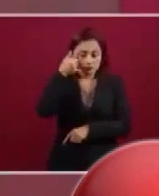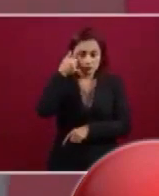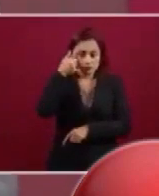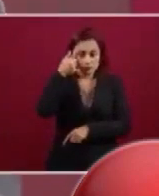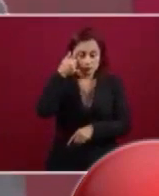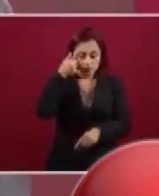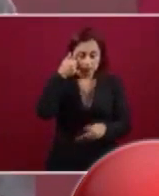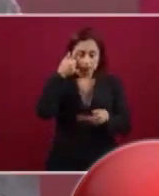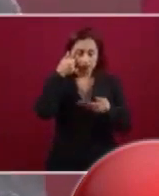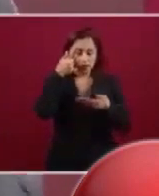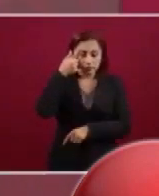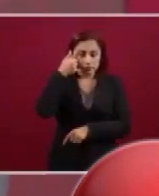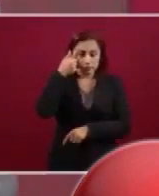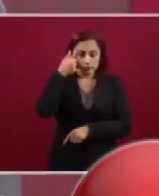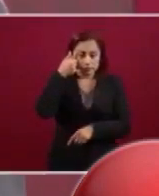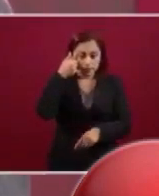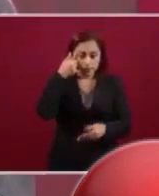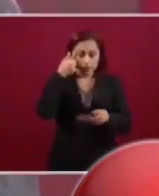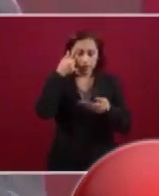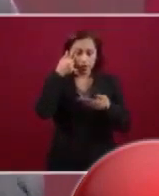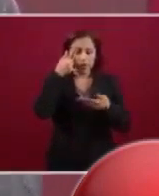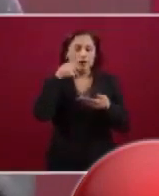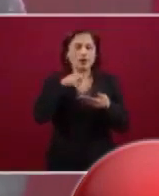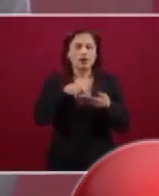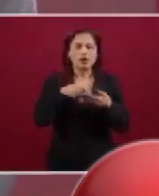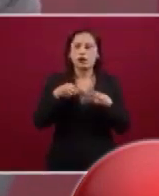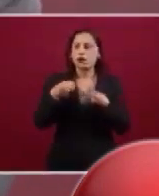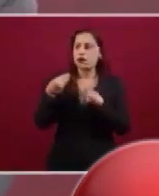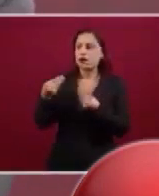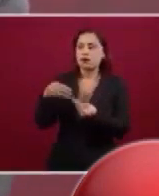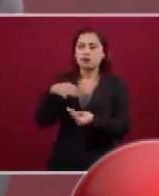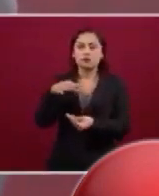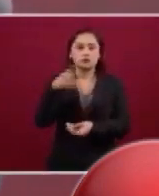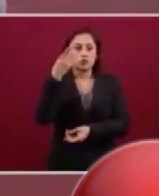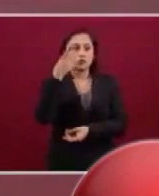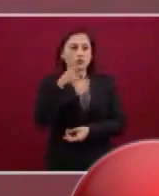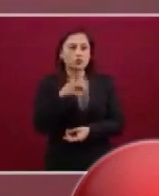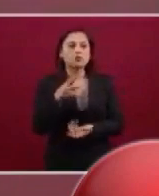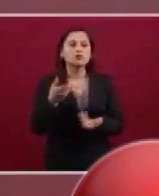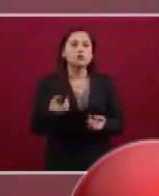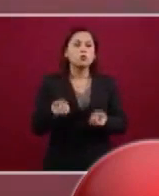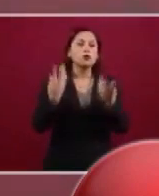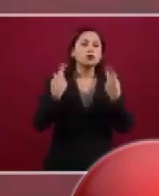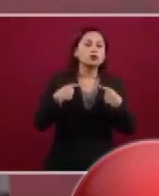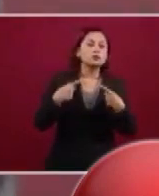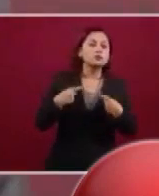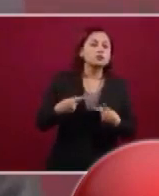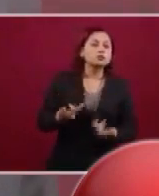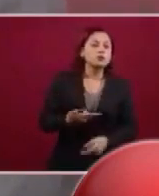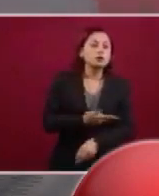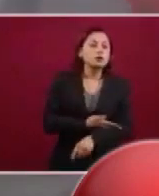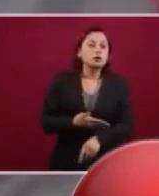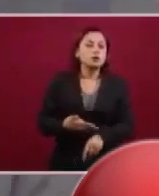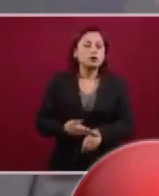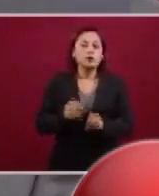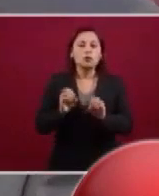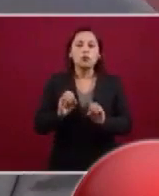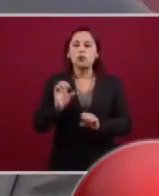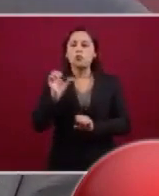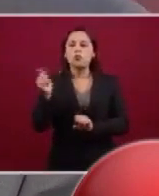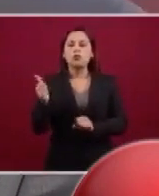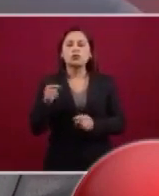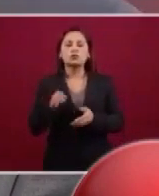devolviendo la cartera y en función de eso decían, este